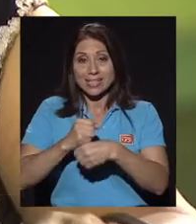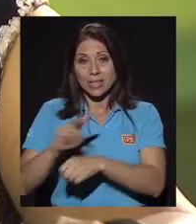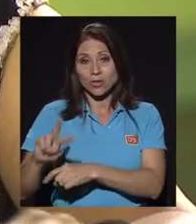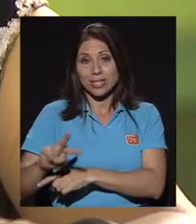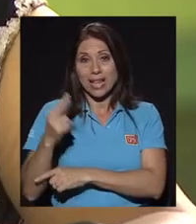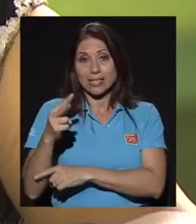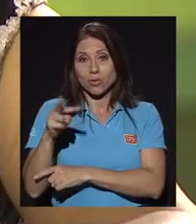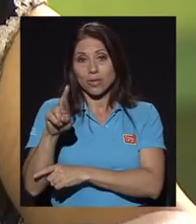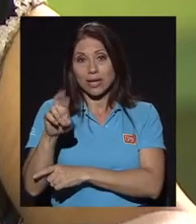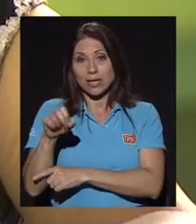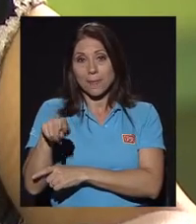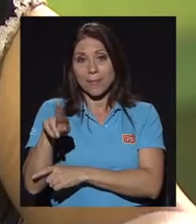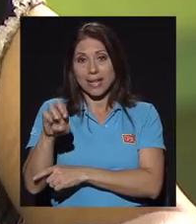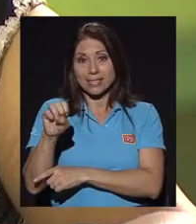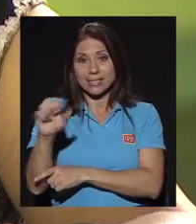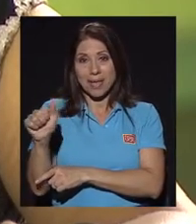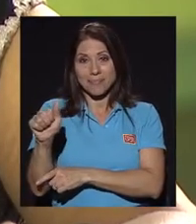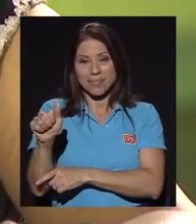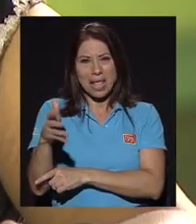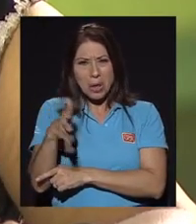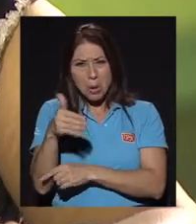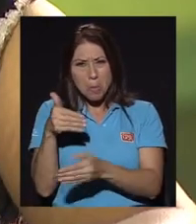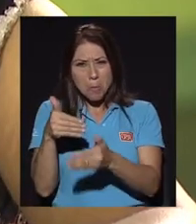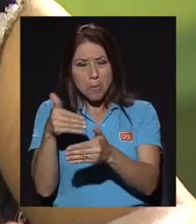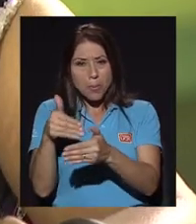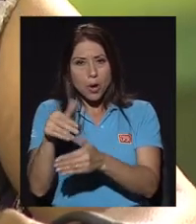lado de Guayao, por esas partes.